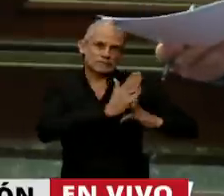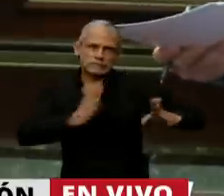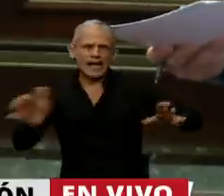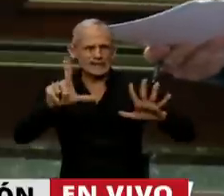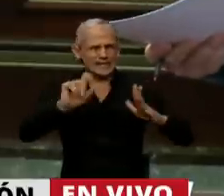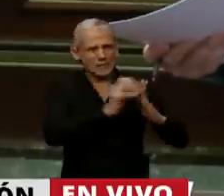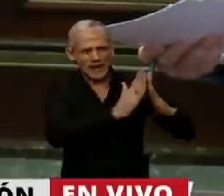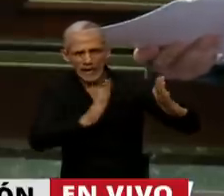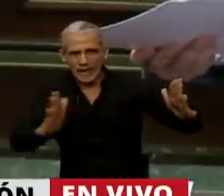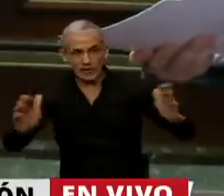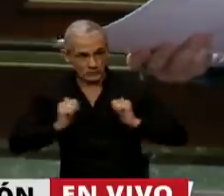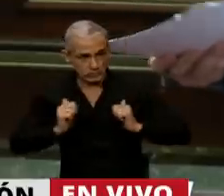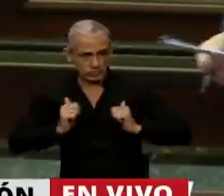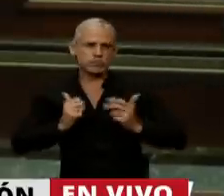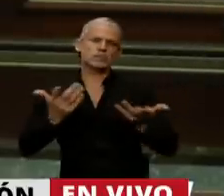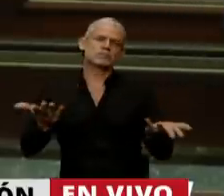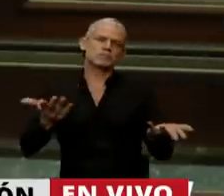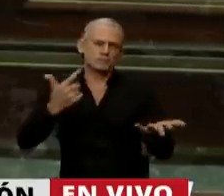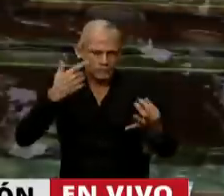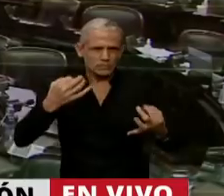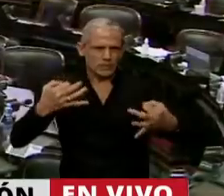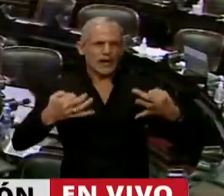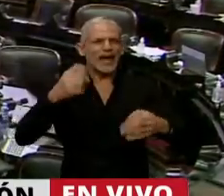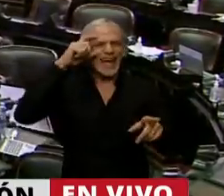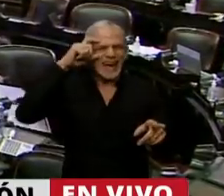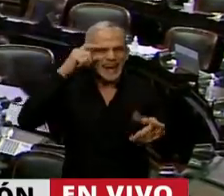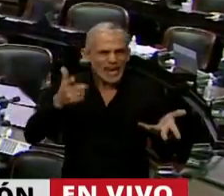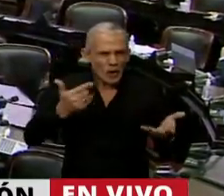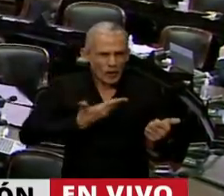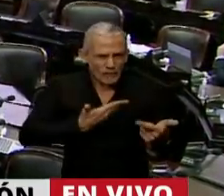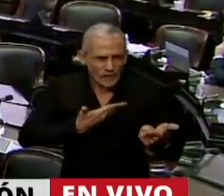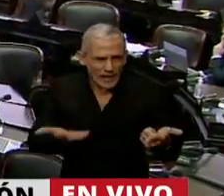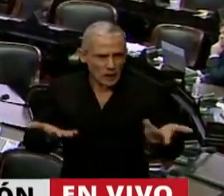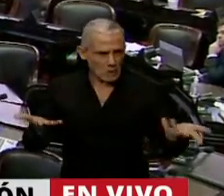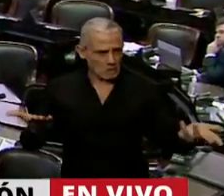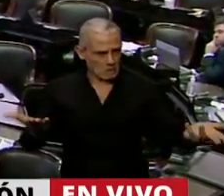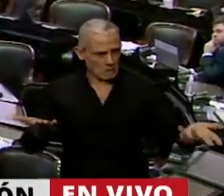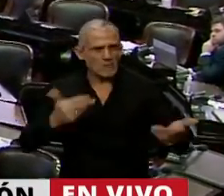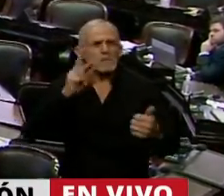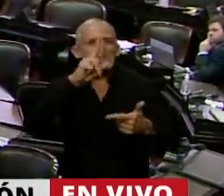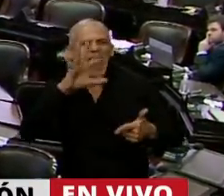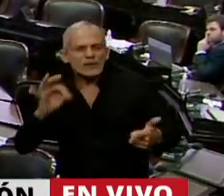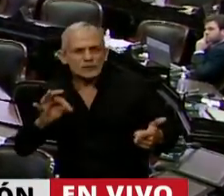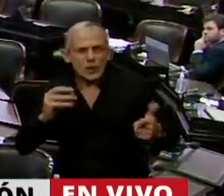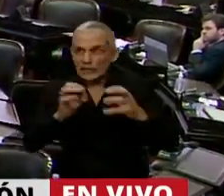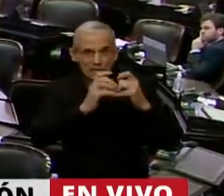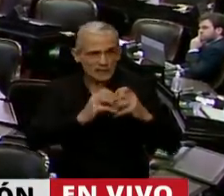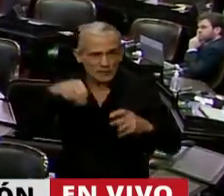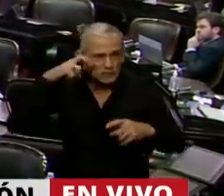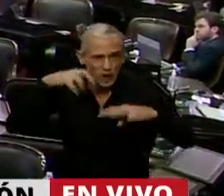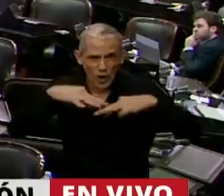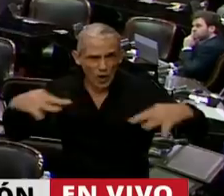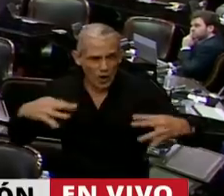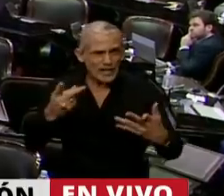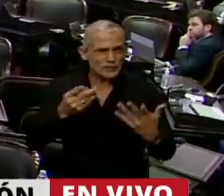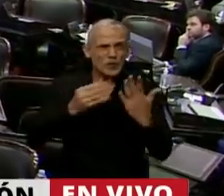verdad es que también seamos justos. En enero, ni en febrero, ni siquiera en marzo se han hecho sesiones especiales